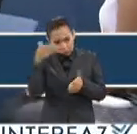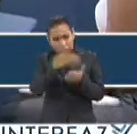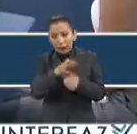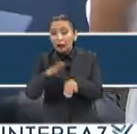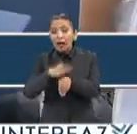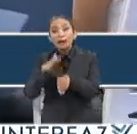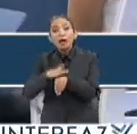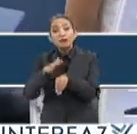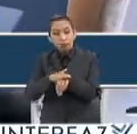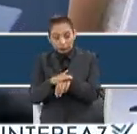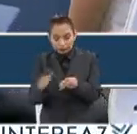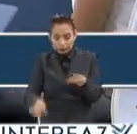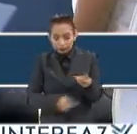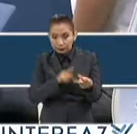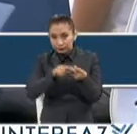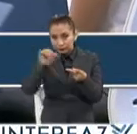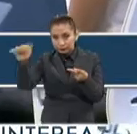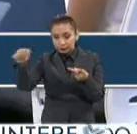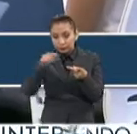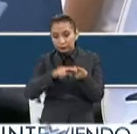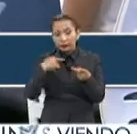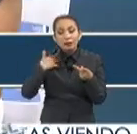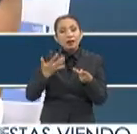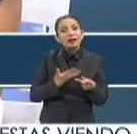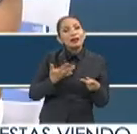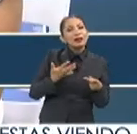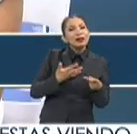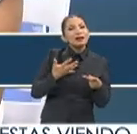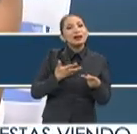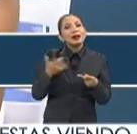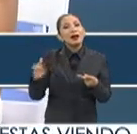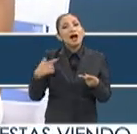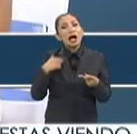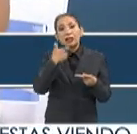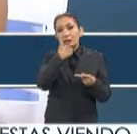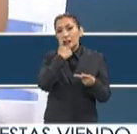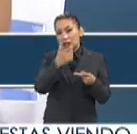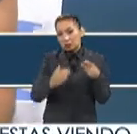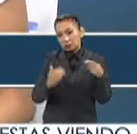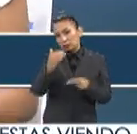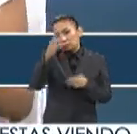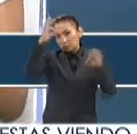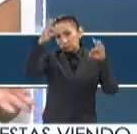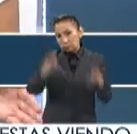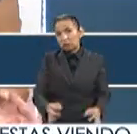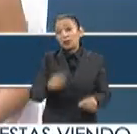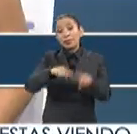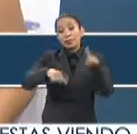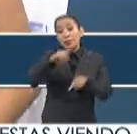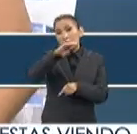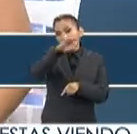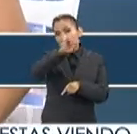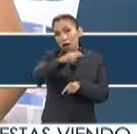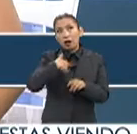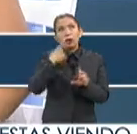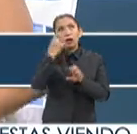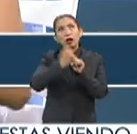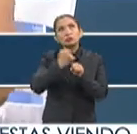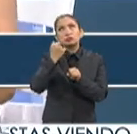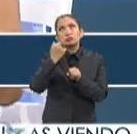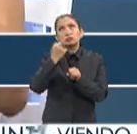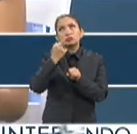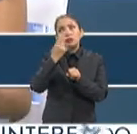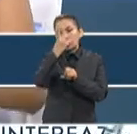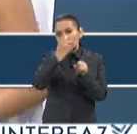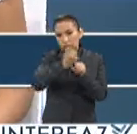el promedio. Otro de los requisitos es contar con nivel de inglés. Obviamente es dependiendo la beca. El año pasado, bueno,